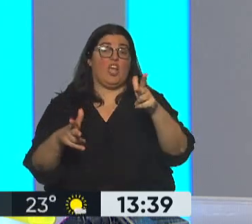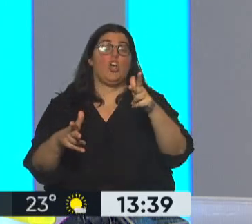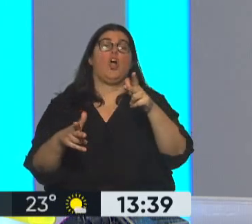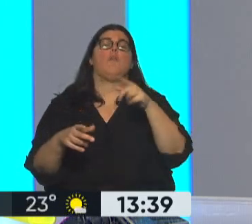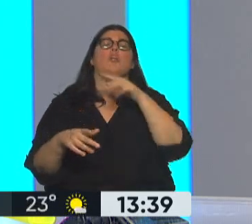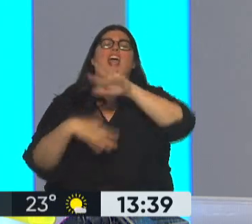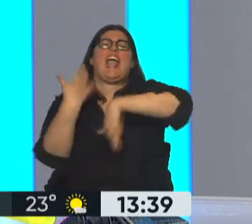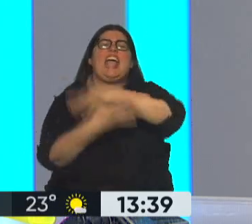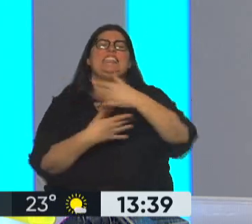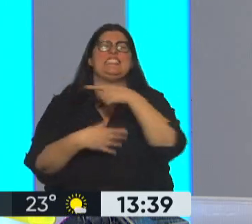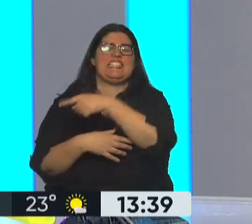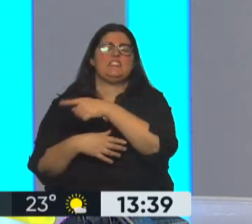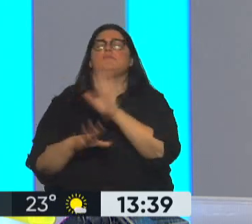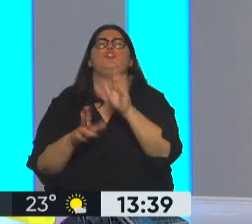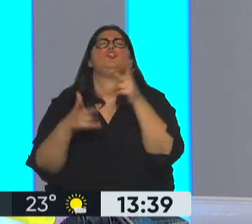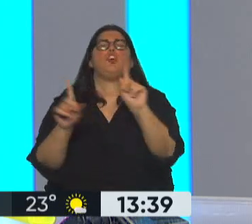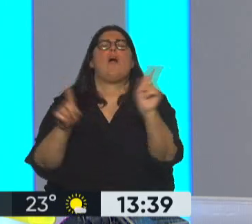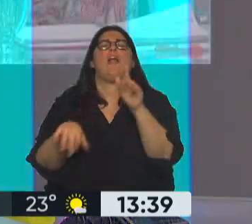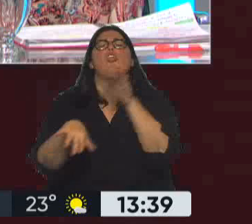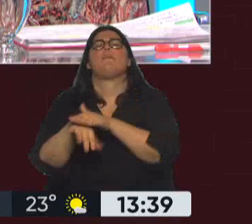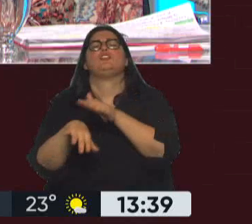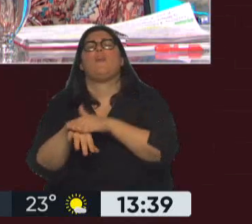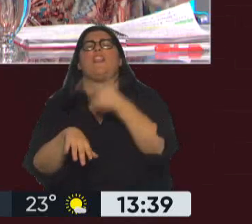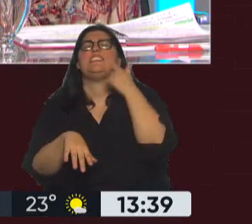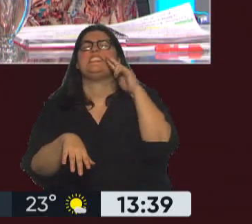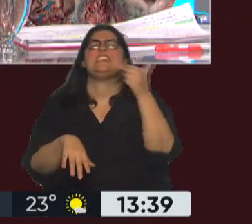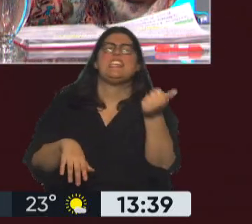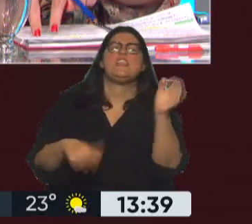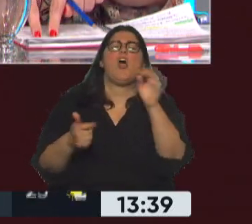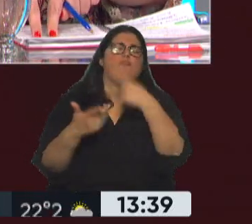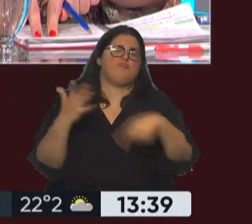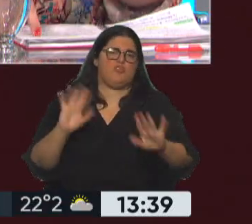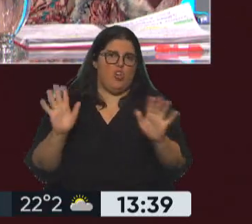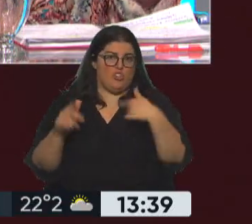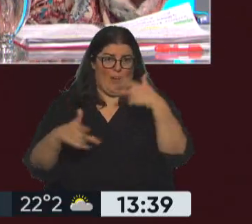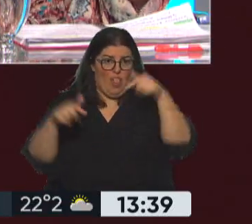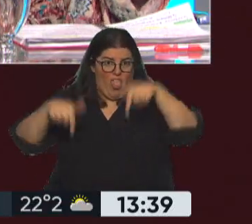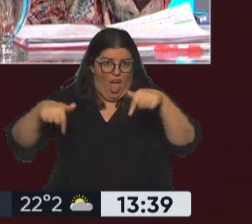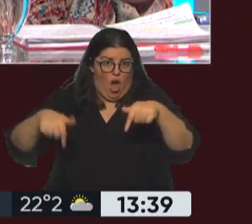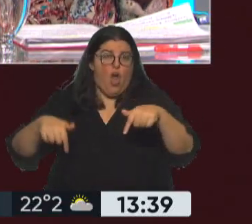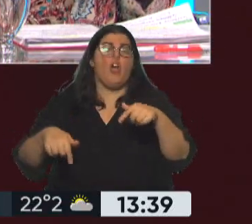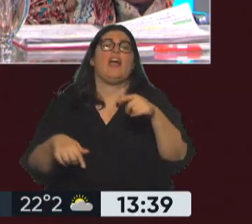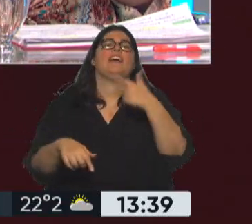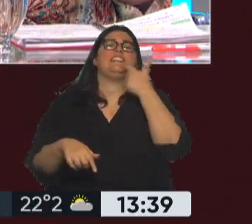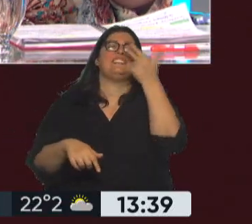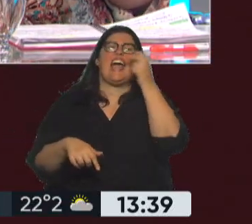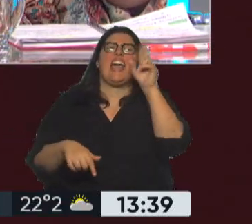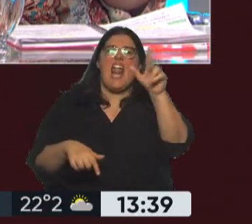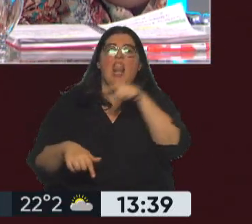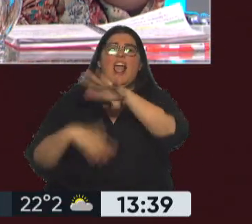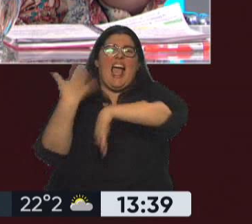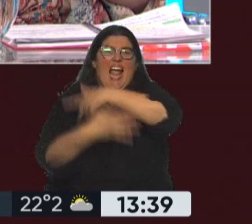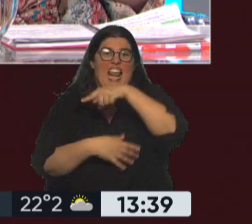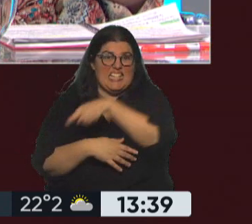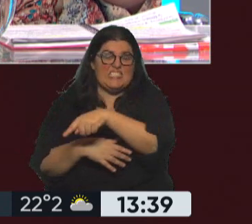porque no estamos hablando de la responsabilidad por Siria o por años anteriores, de lo que pasa hoy. Dice, la crisis en el Sahel empujó los